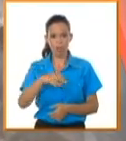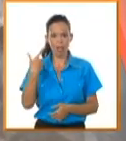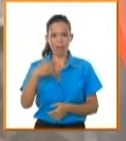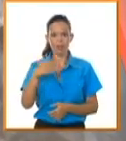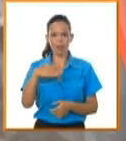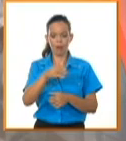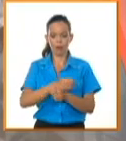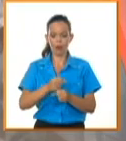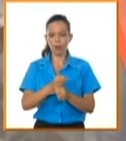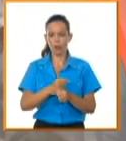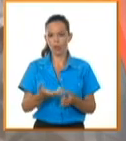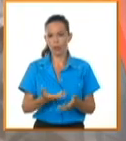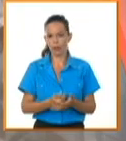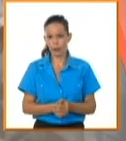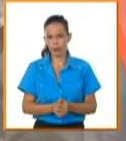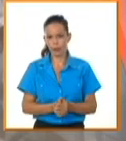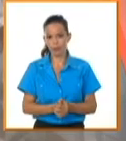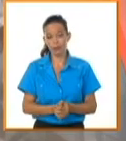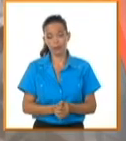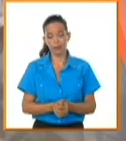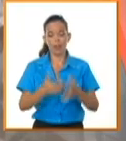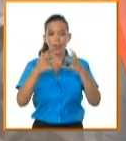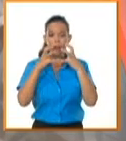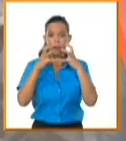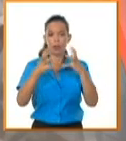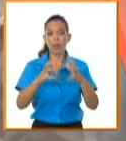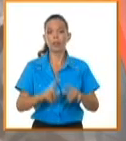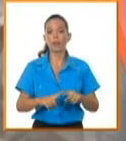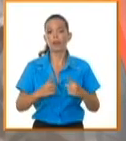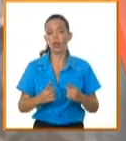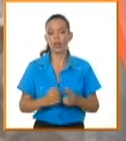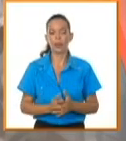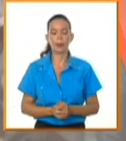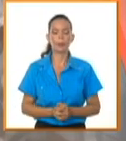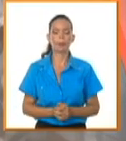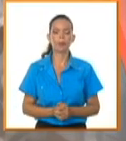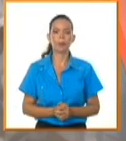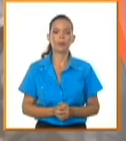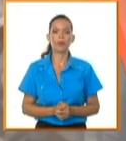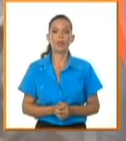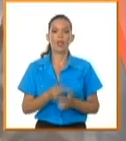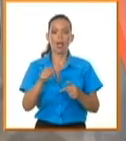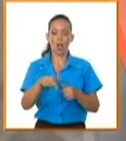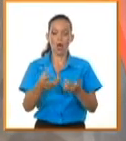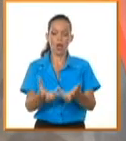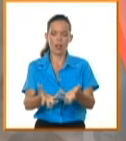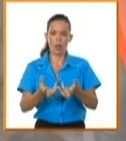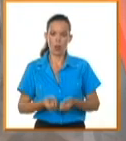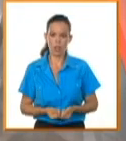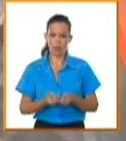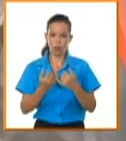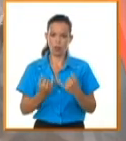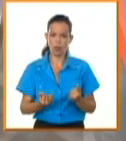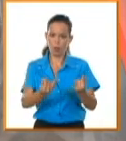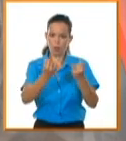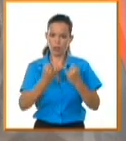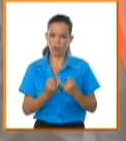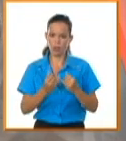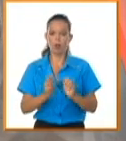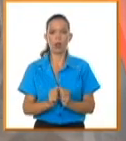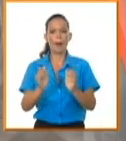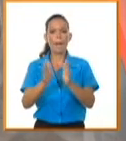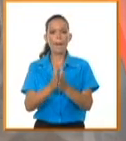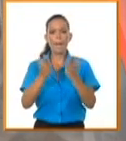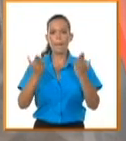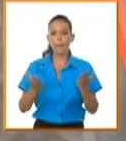Yo creo que es importante porque en la en en hemos estado recogiendo las informaciones en esto también la prensa todos los órganos